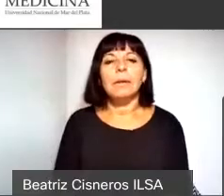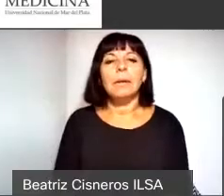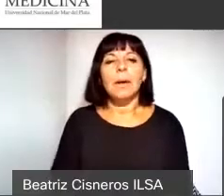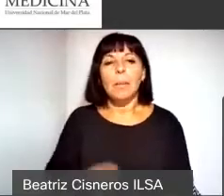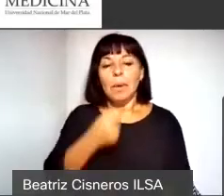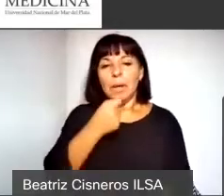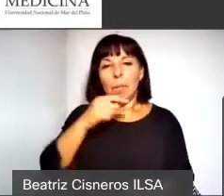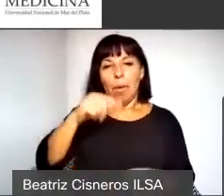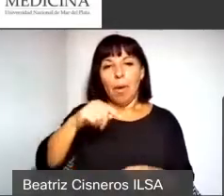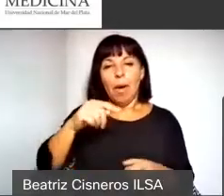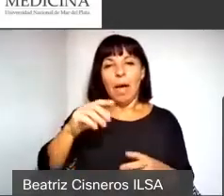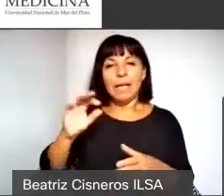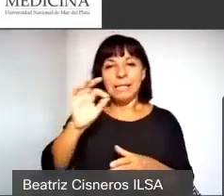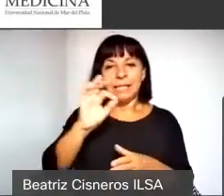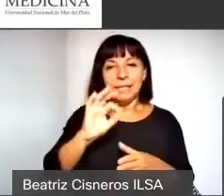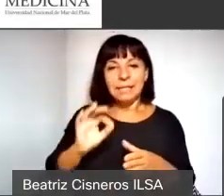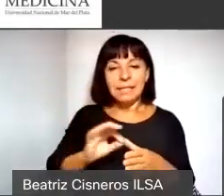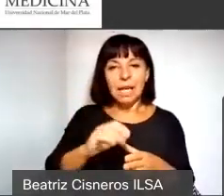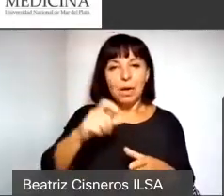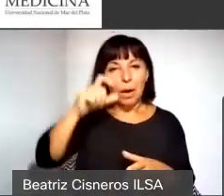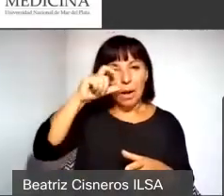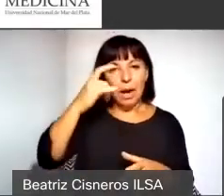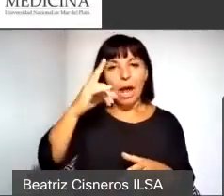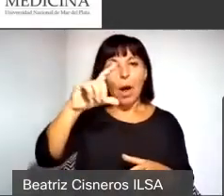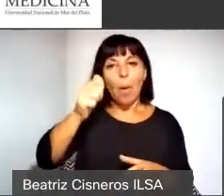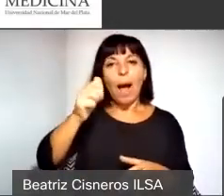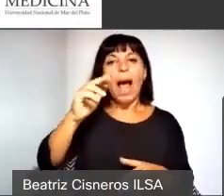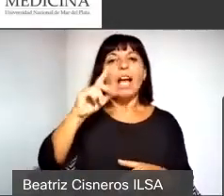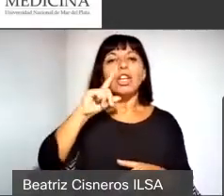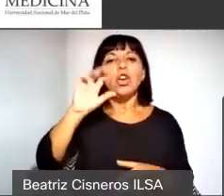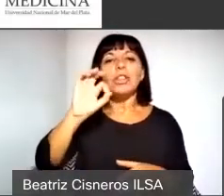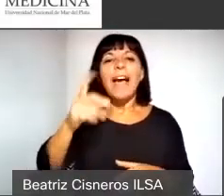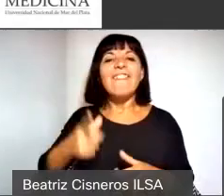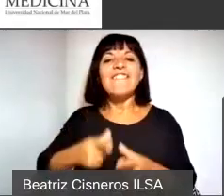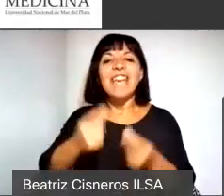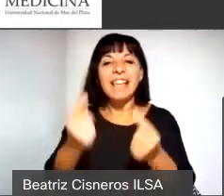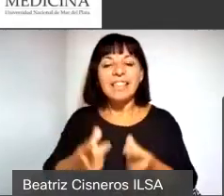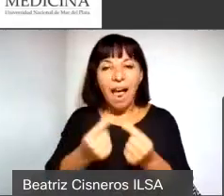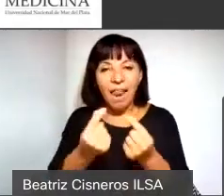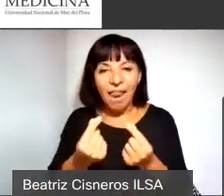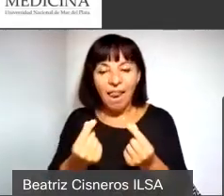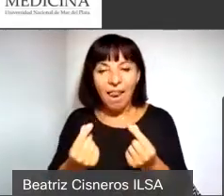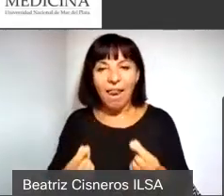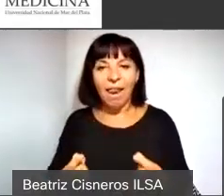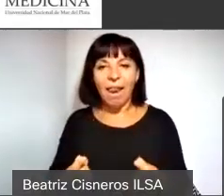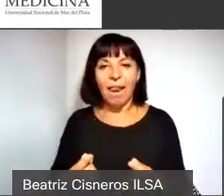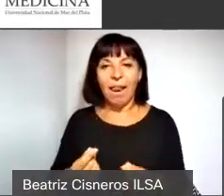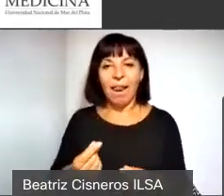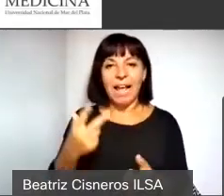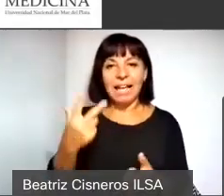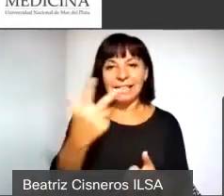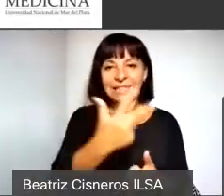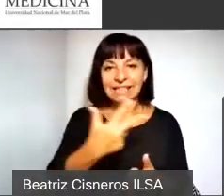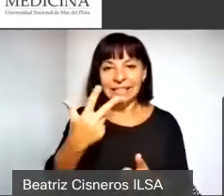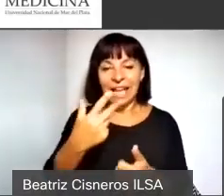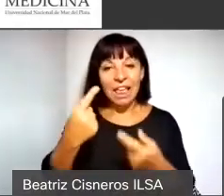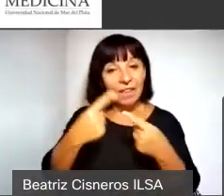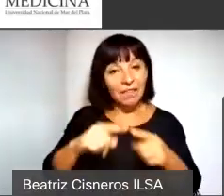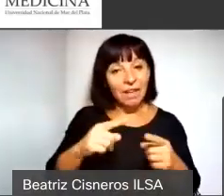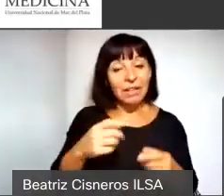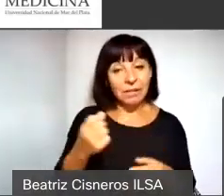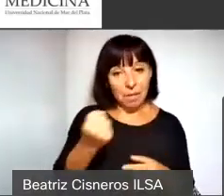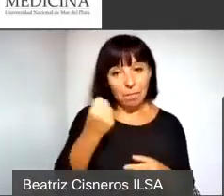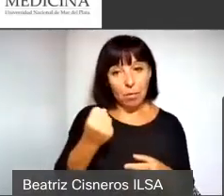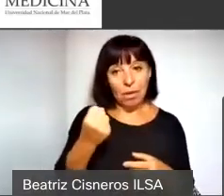Bueno, acá para contrastar un poco la célula eucariota vegetal, que tiene 3 diferencias bastante